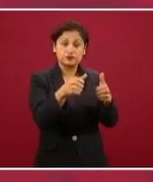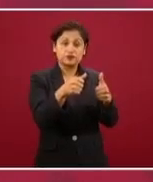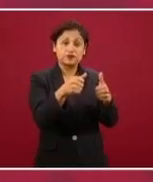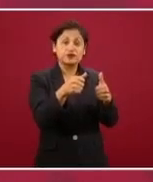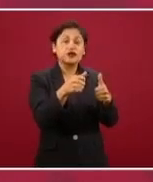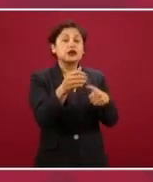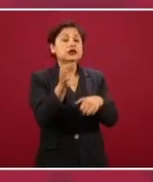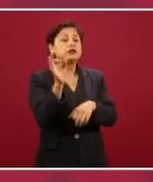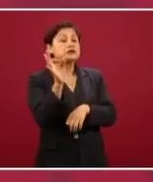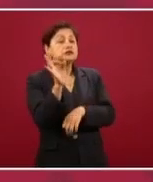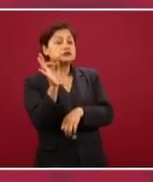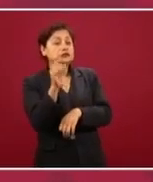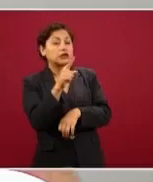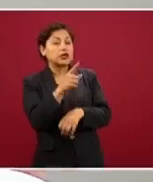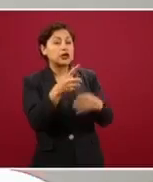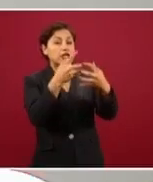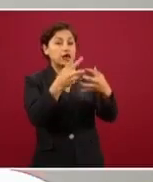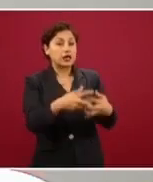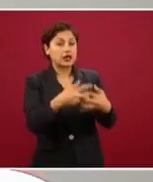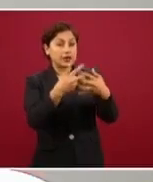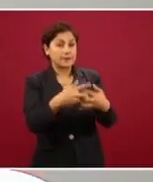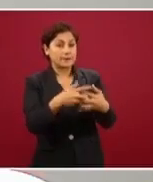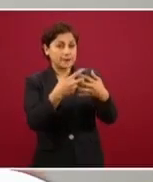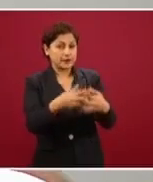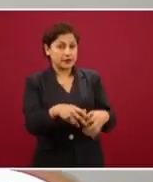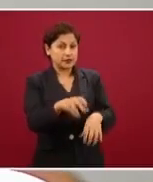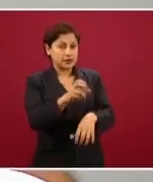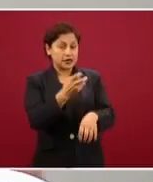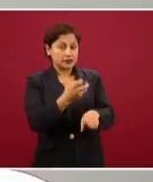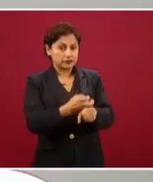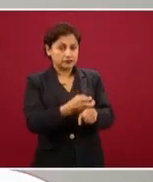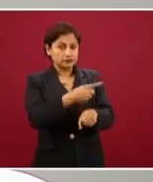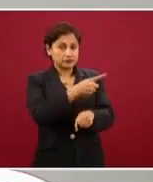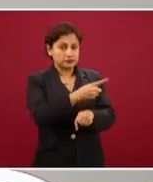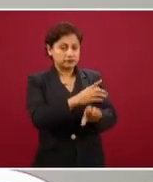si objetivamente hay una afectación,